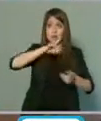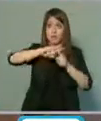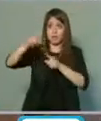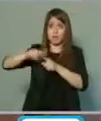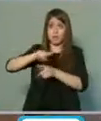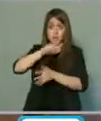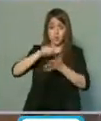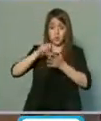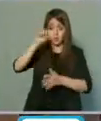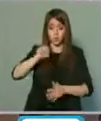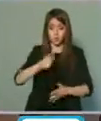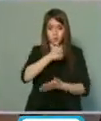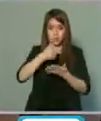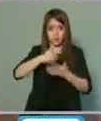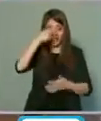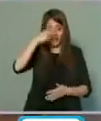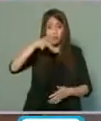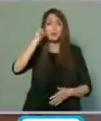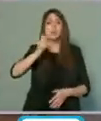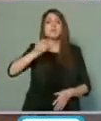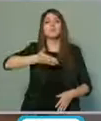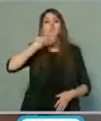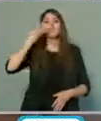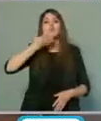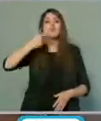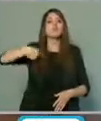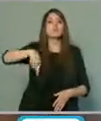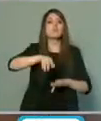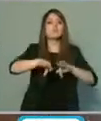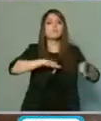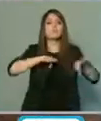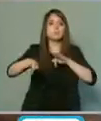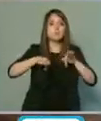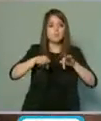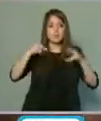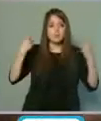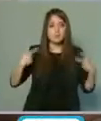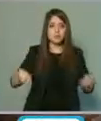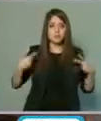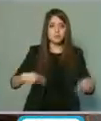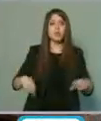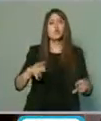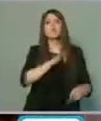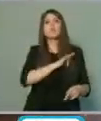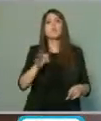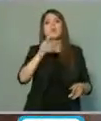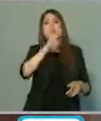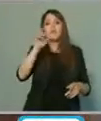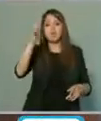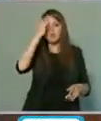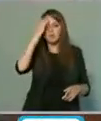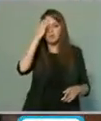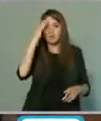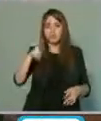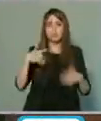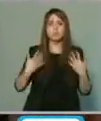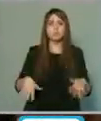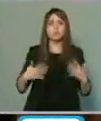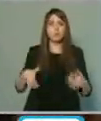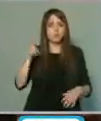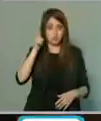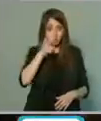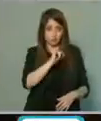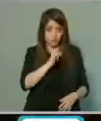México que son tradiciones y oficios y artesanos que vale la pena reconocerlos. Miren, nada más, ¿no se les